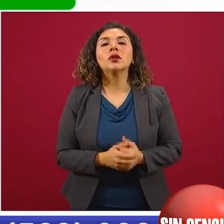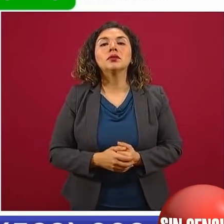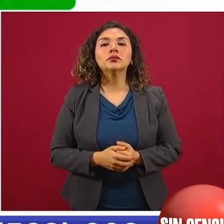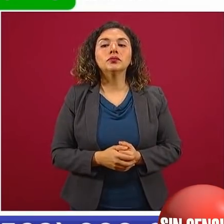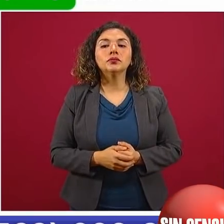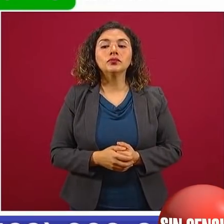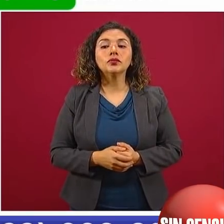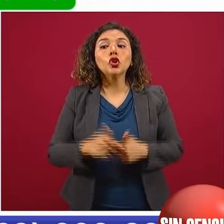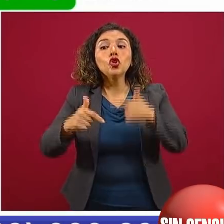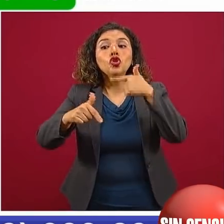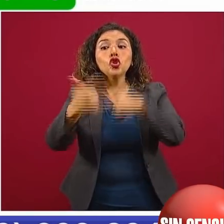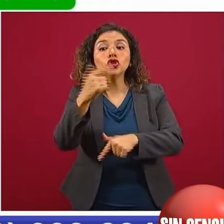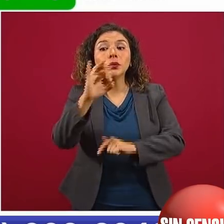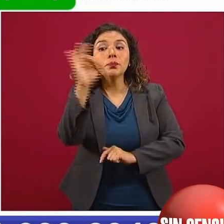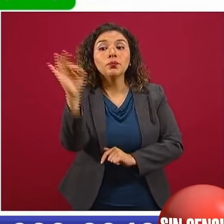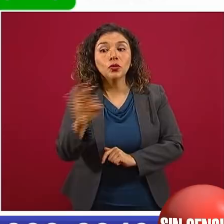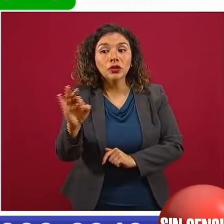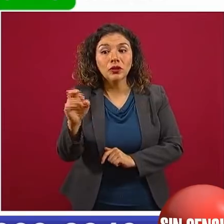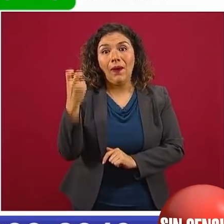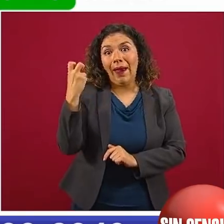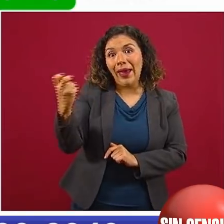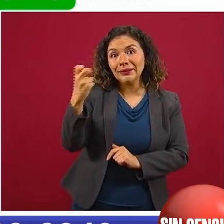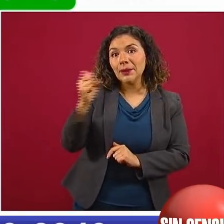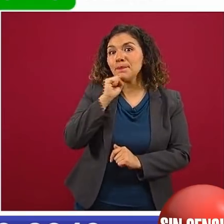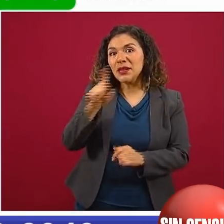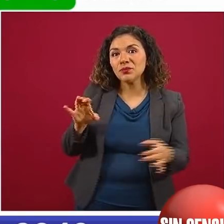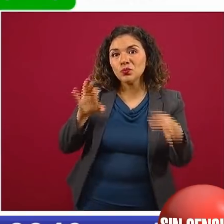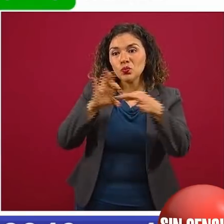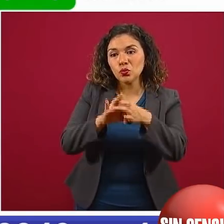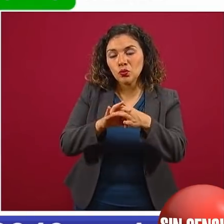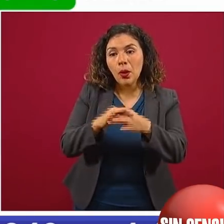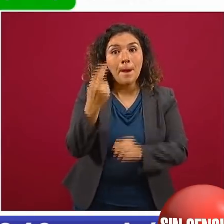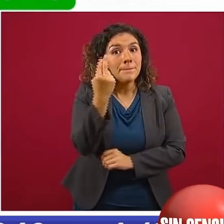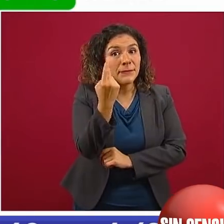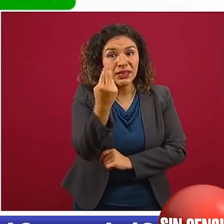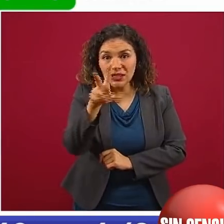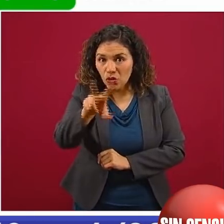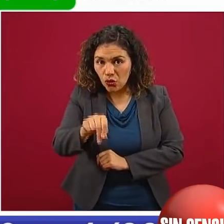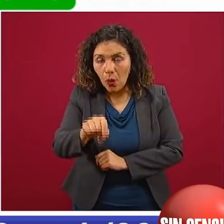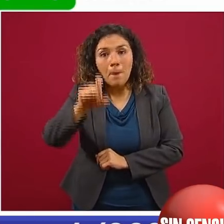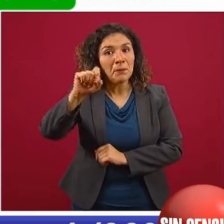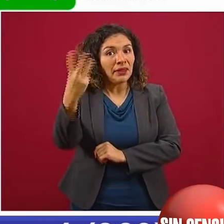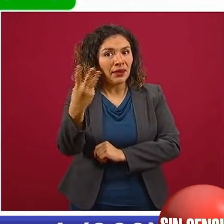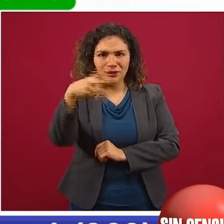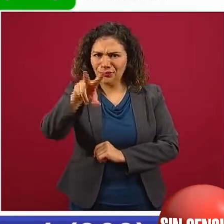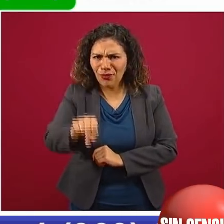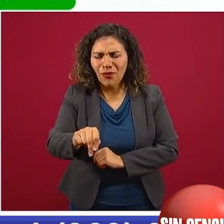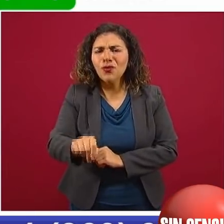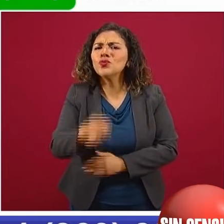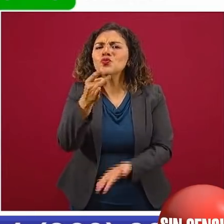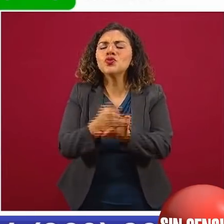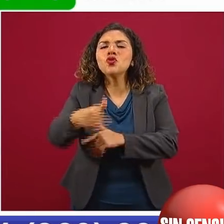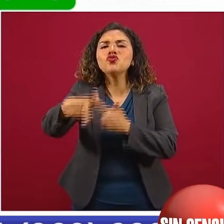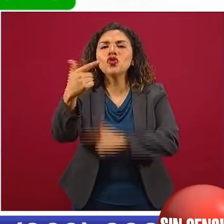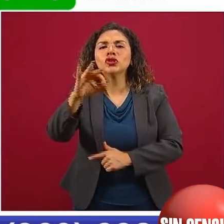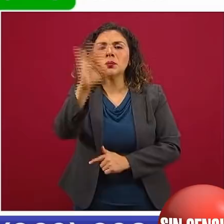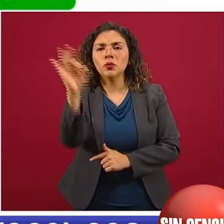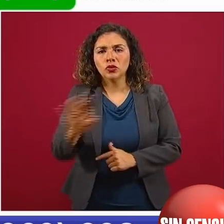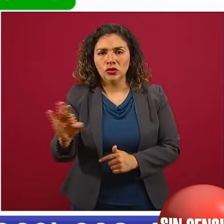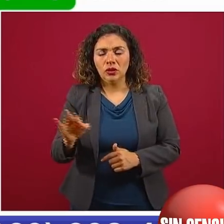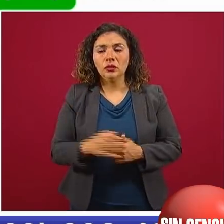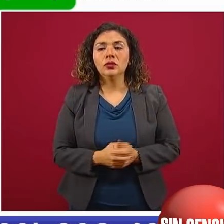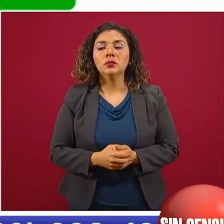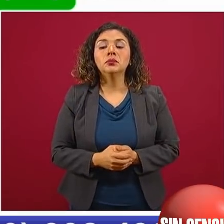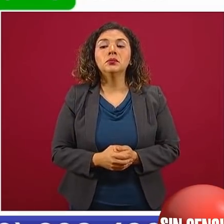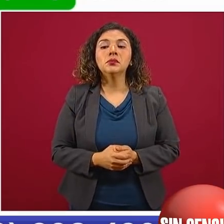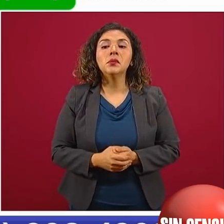Y 12% es ese porcentaje, no 25, no 23, sino 12%.